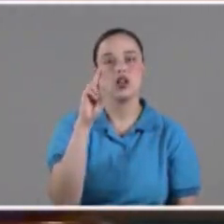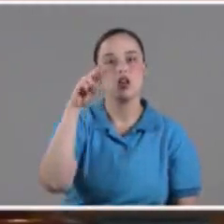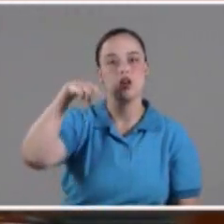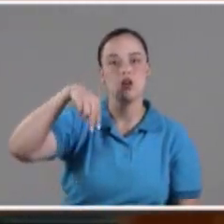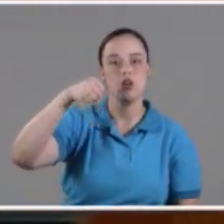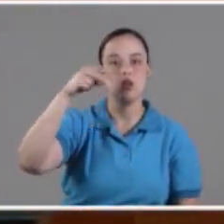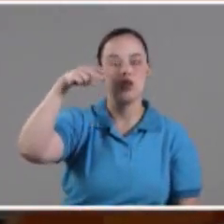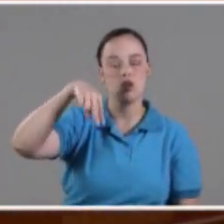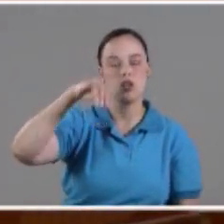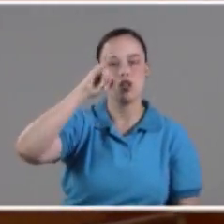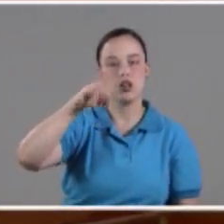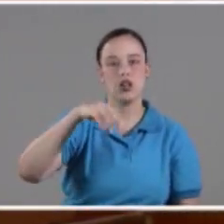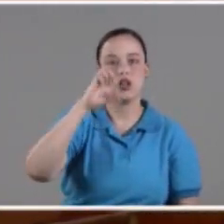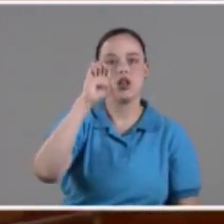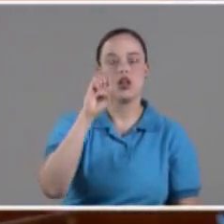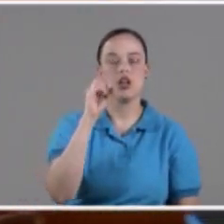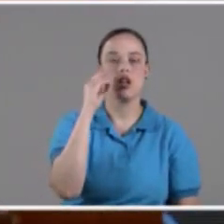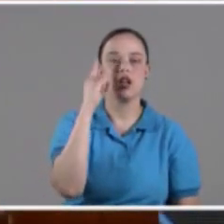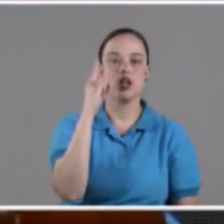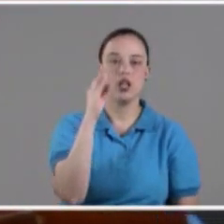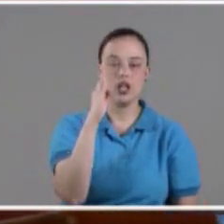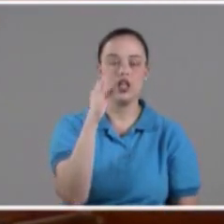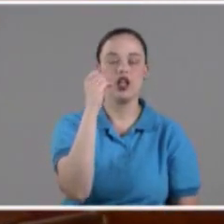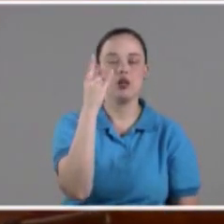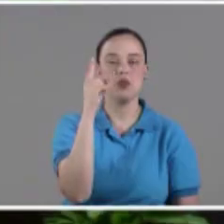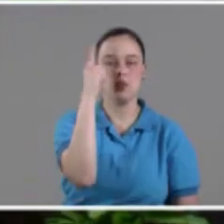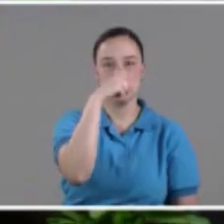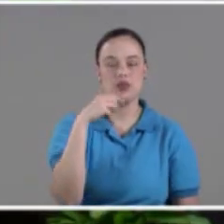en el nombre del señor Jesús